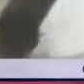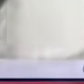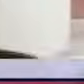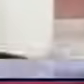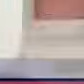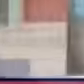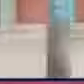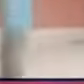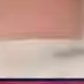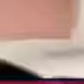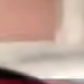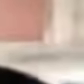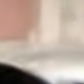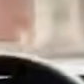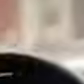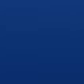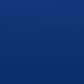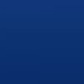a esa situación.